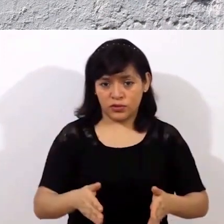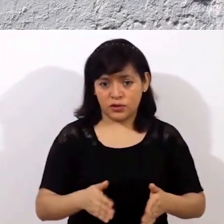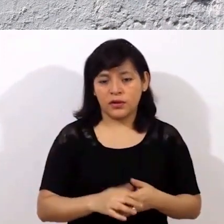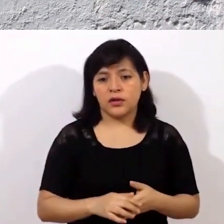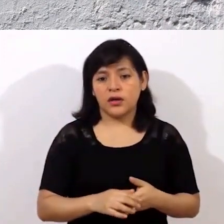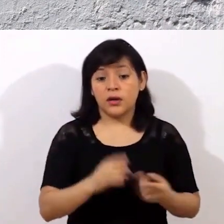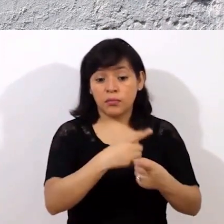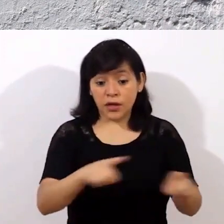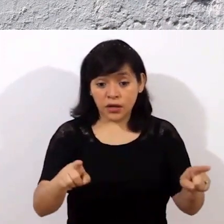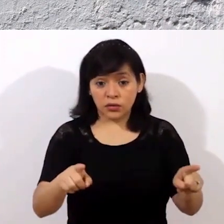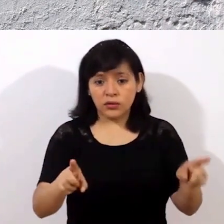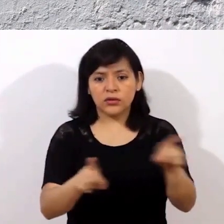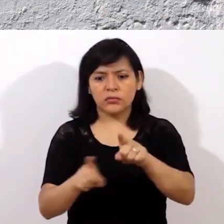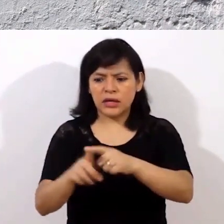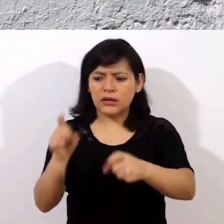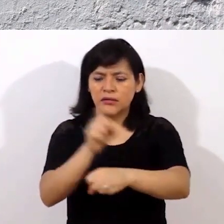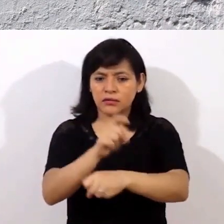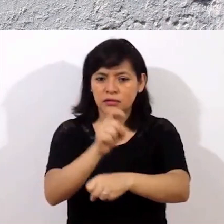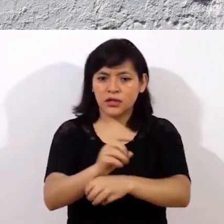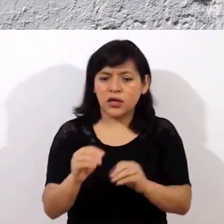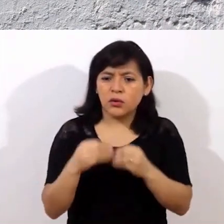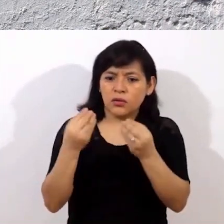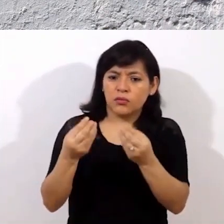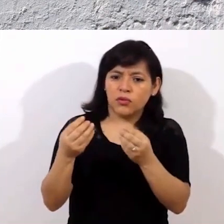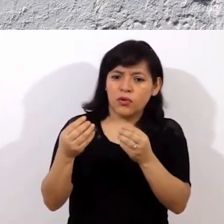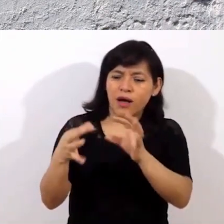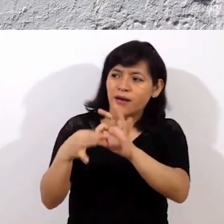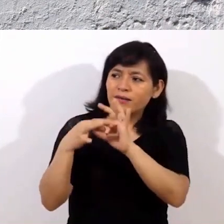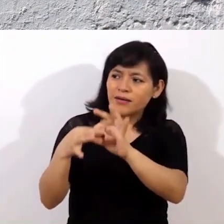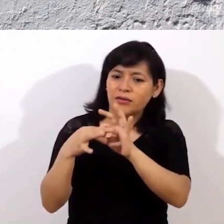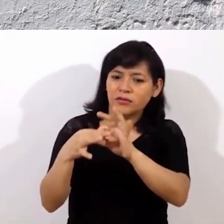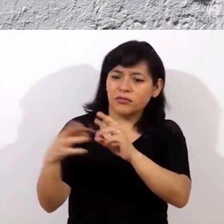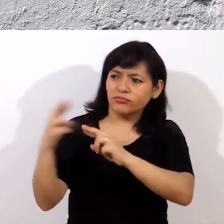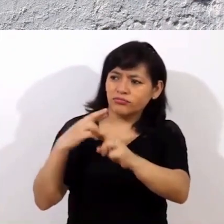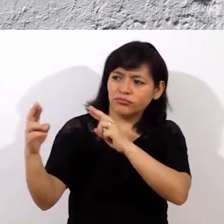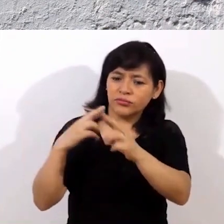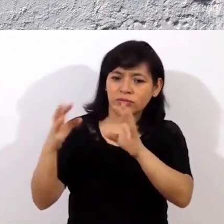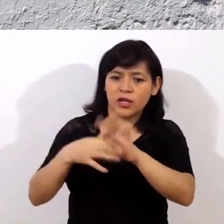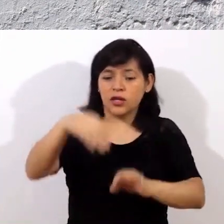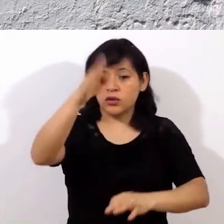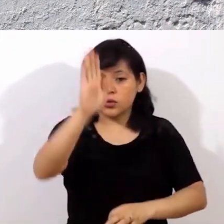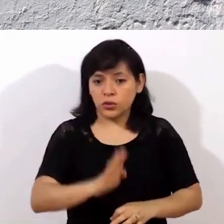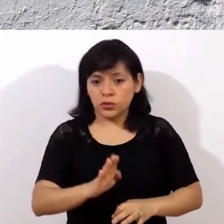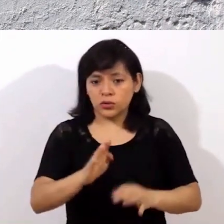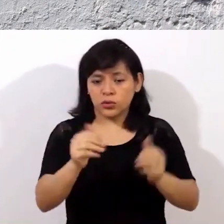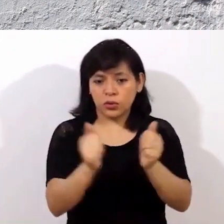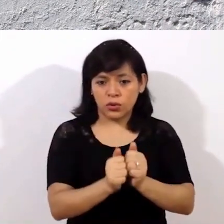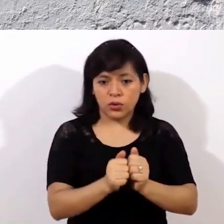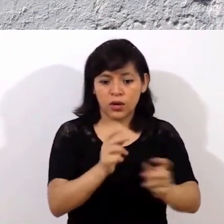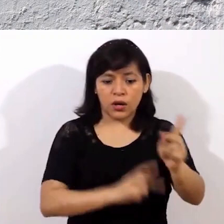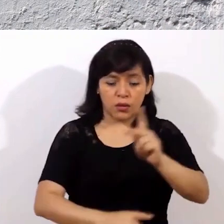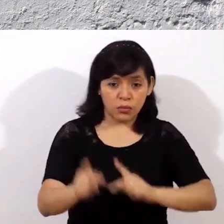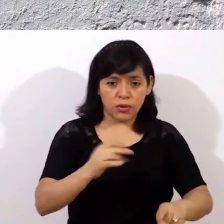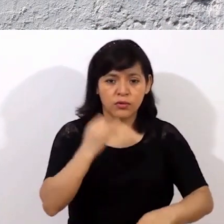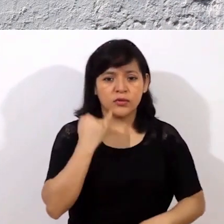sucediendo entre la relación de Israel, Reino del Norte, con Dios. Esa relación. Bueno, ahora los